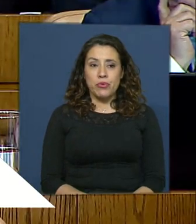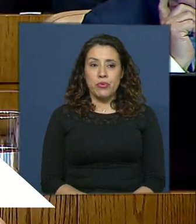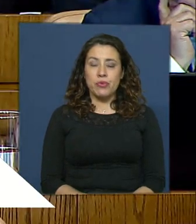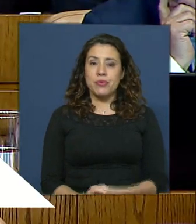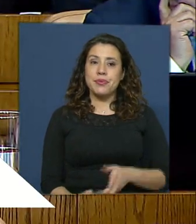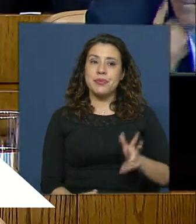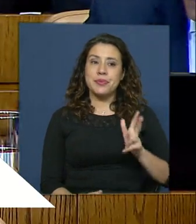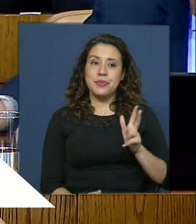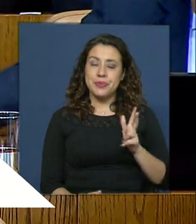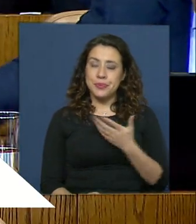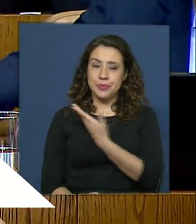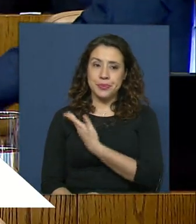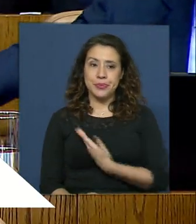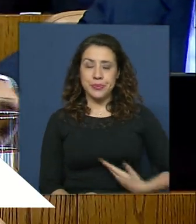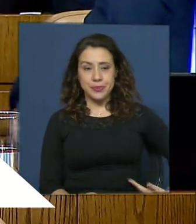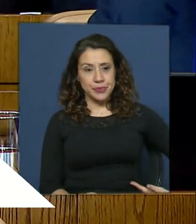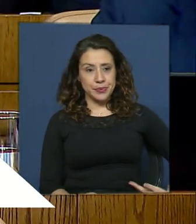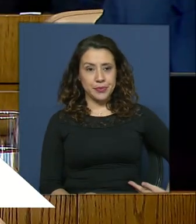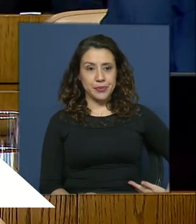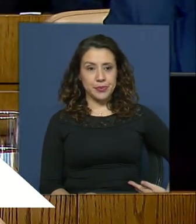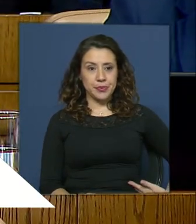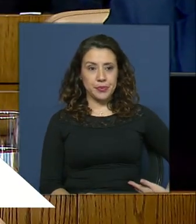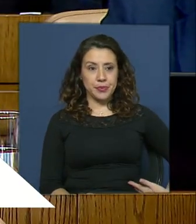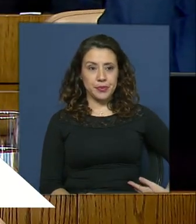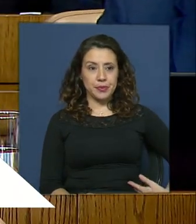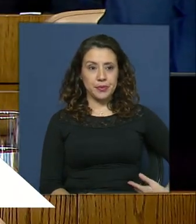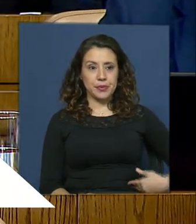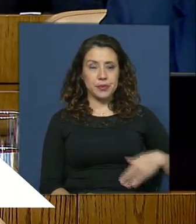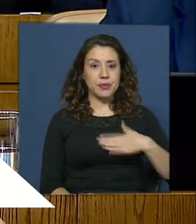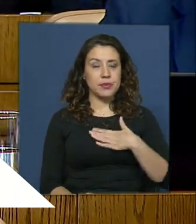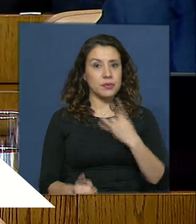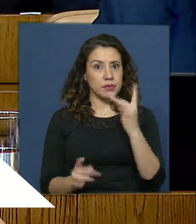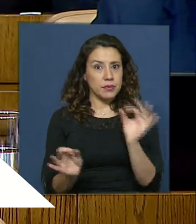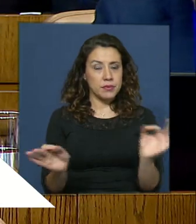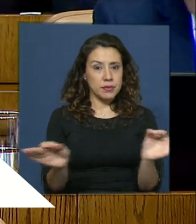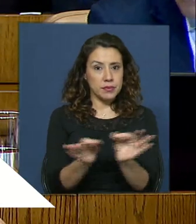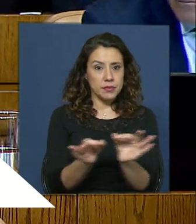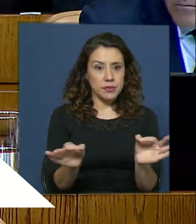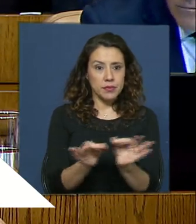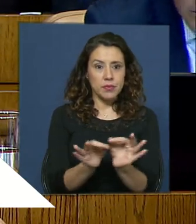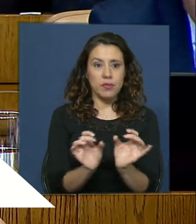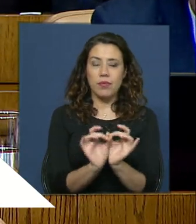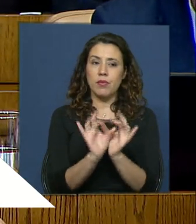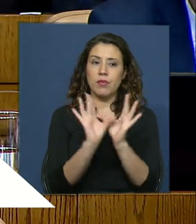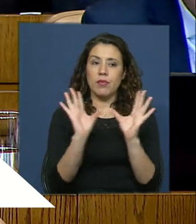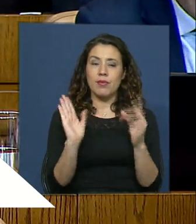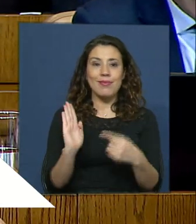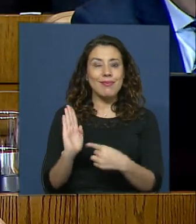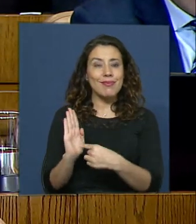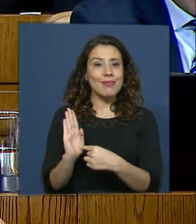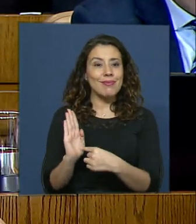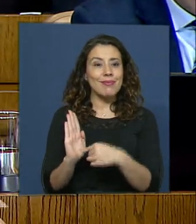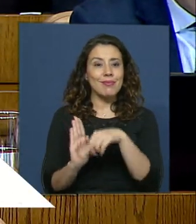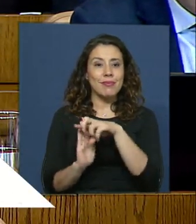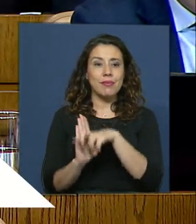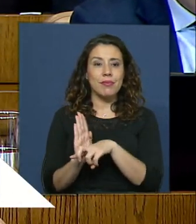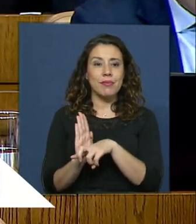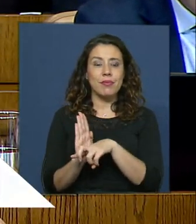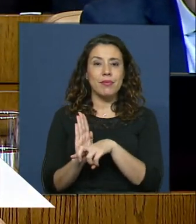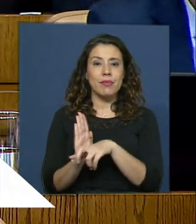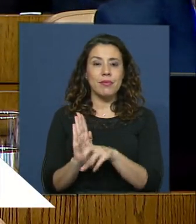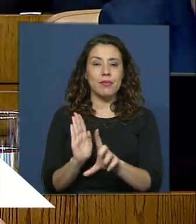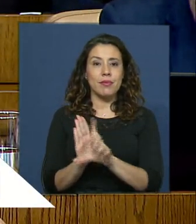Señor presidente, primero quiero dejar en claro que este proyecto de ley o